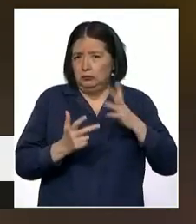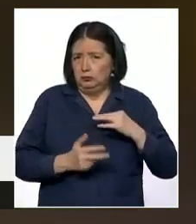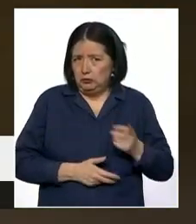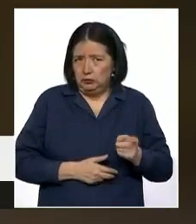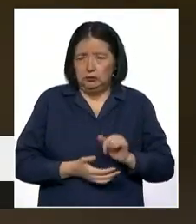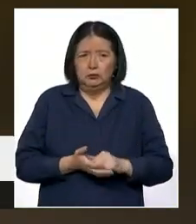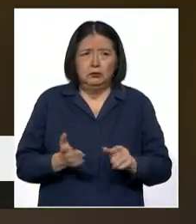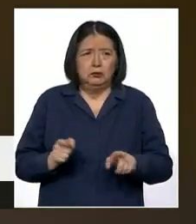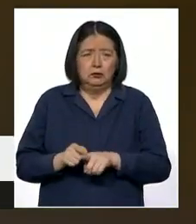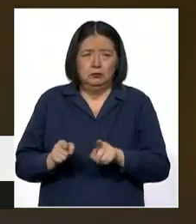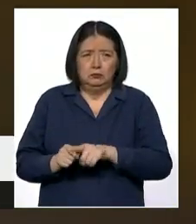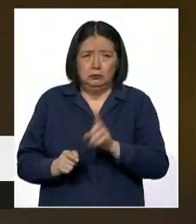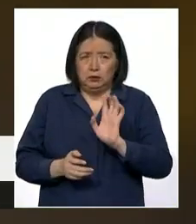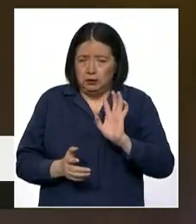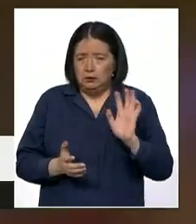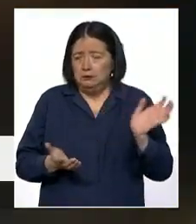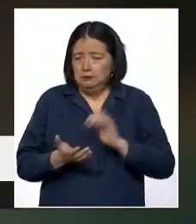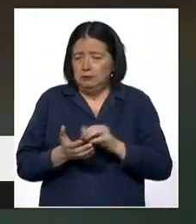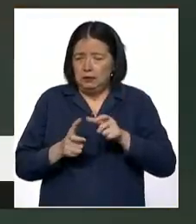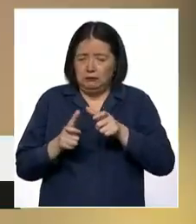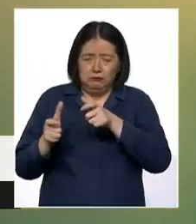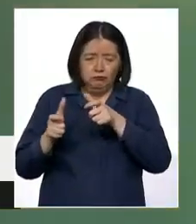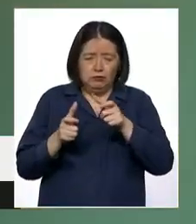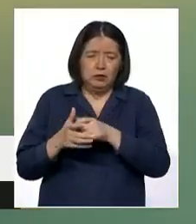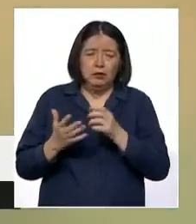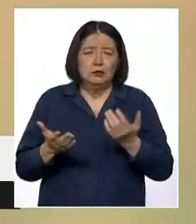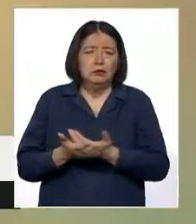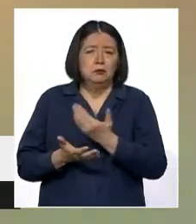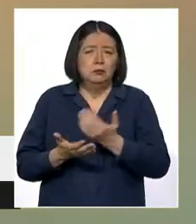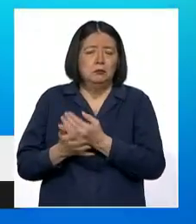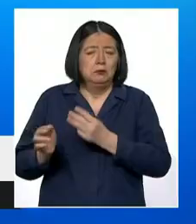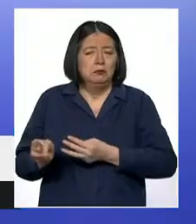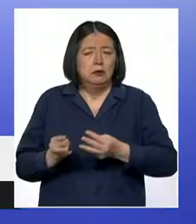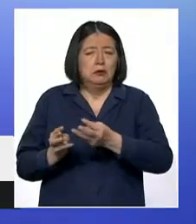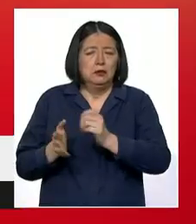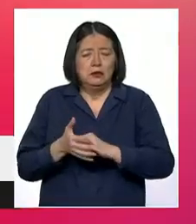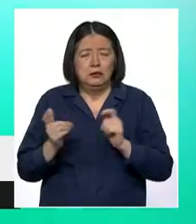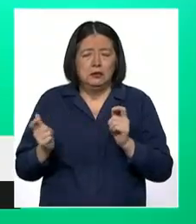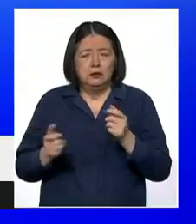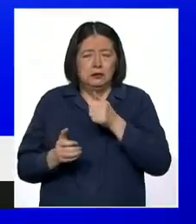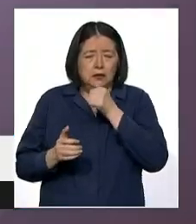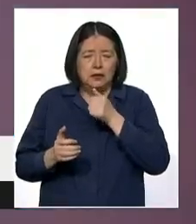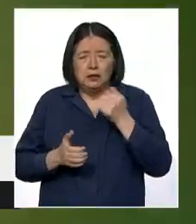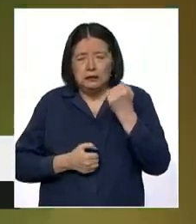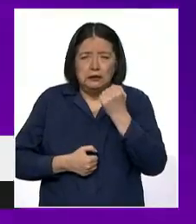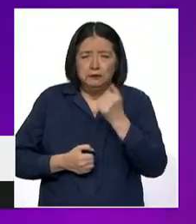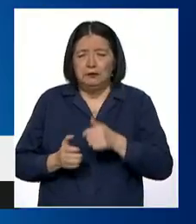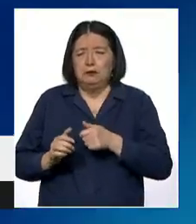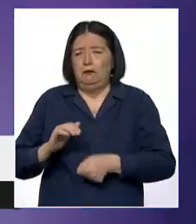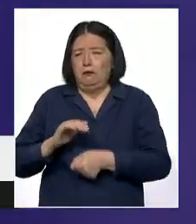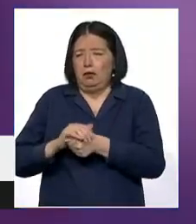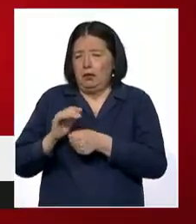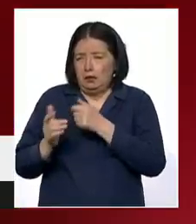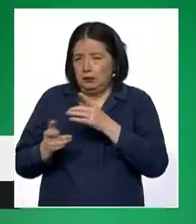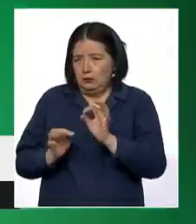años y una mayor fiscalización a estas nuevas modalidades de fiestas secretas y sin